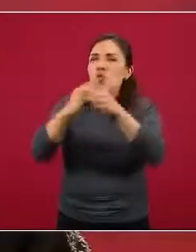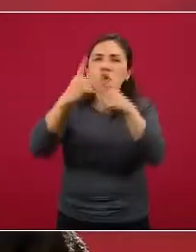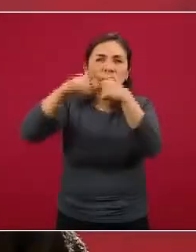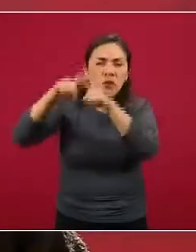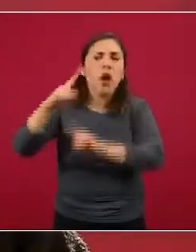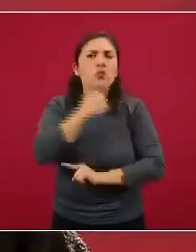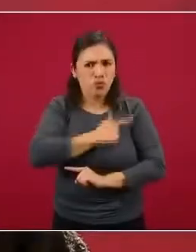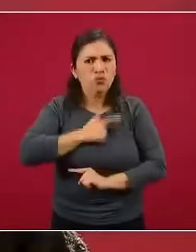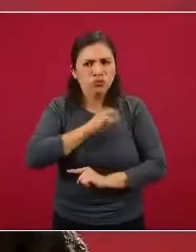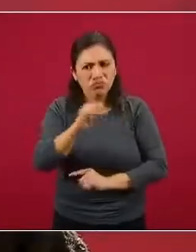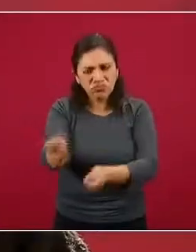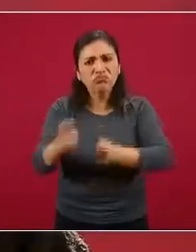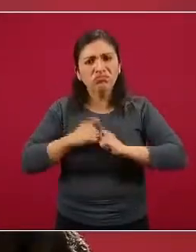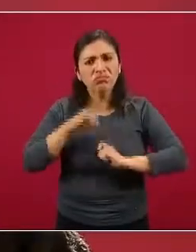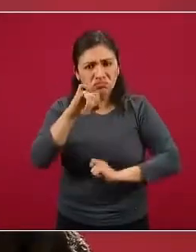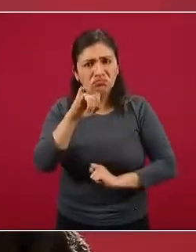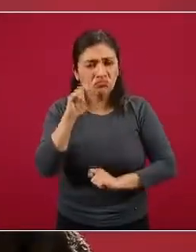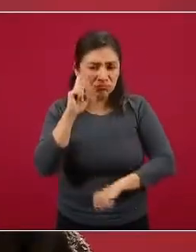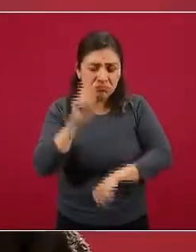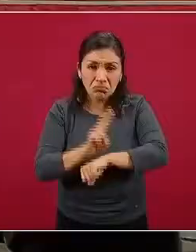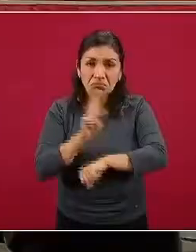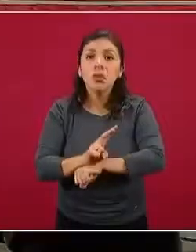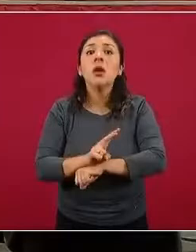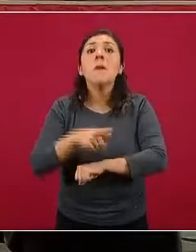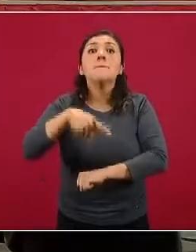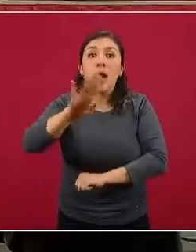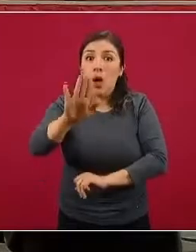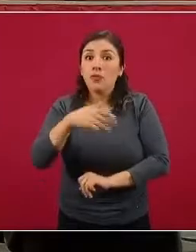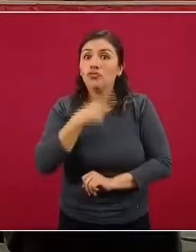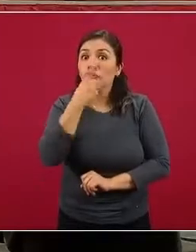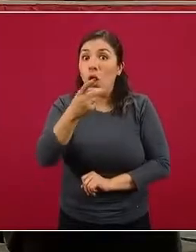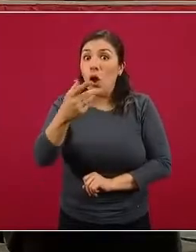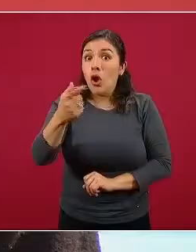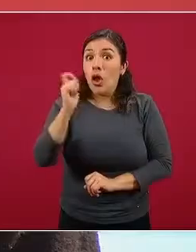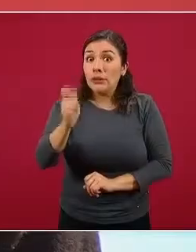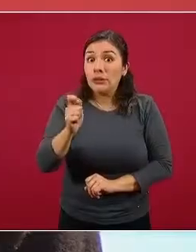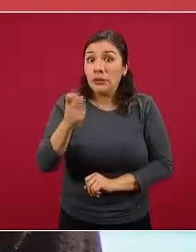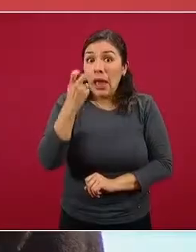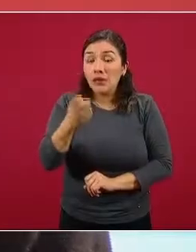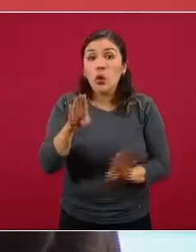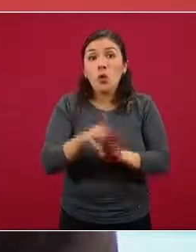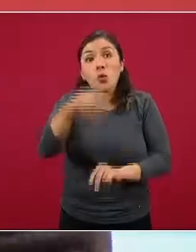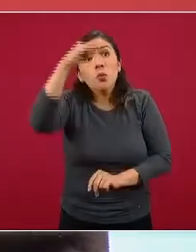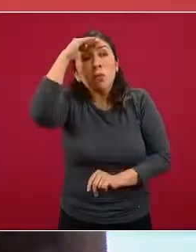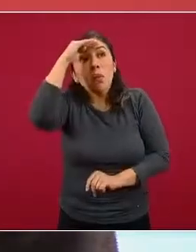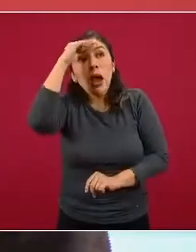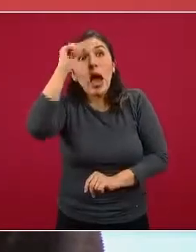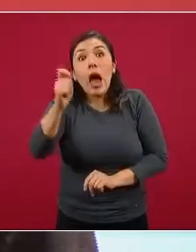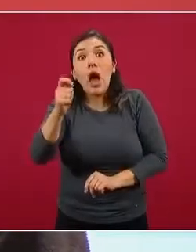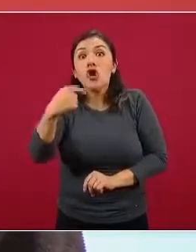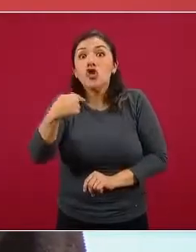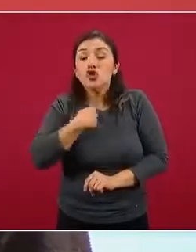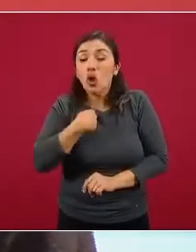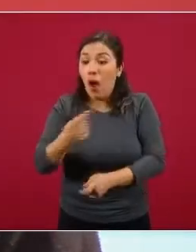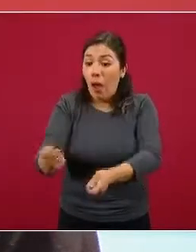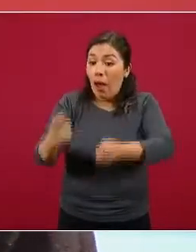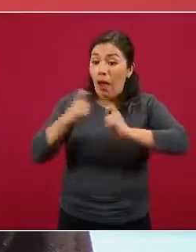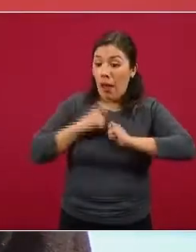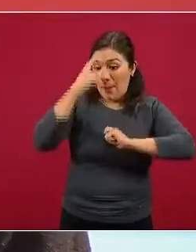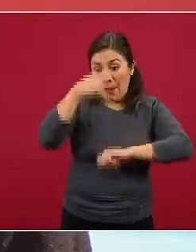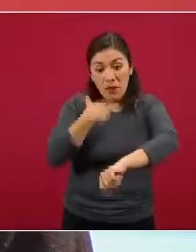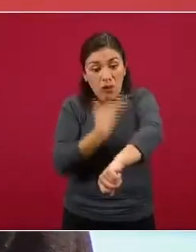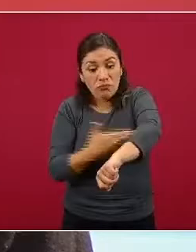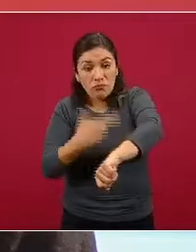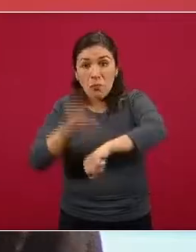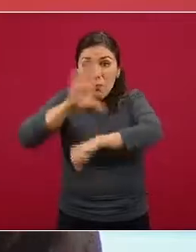Con mucho gusto lo tomaremos en cuenta, pero dejo en claro, no se tome esto como una ventanilla de entrada para el proceso